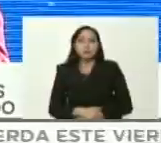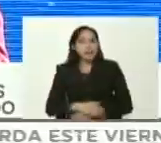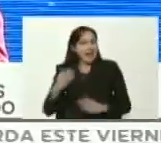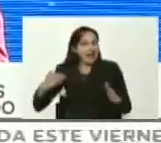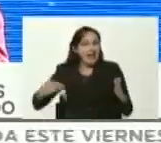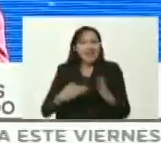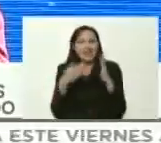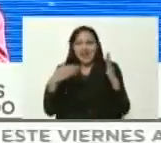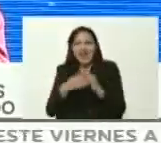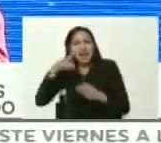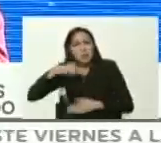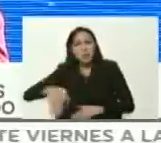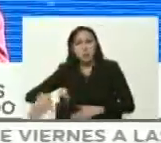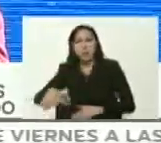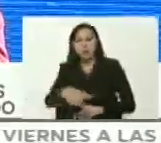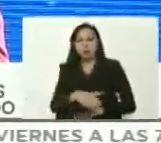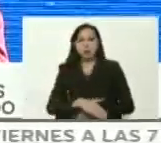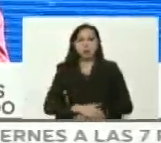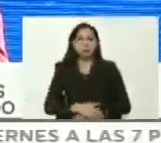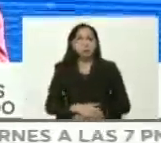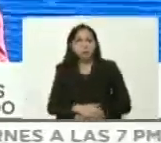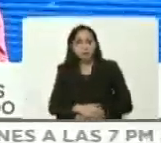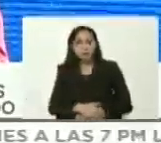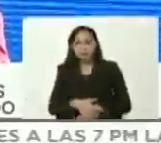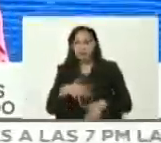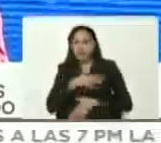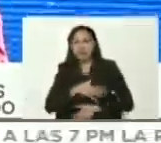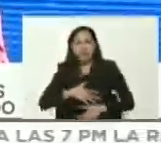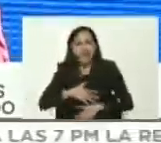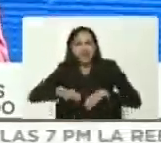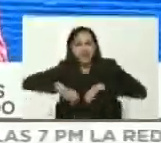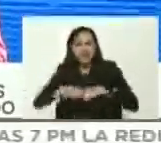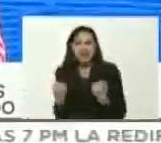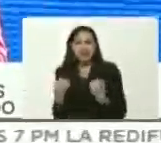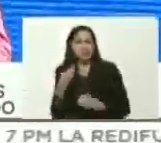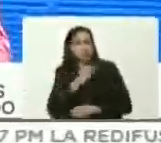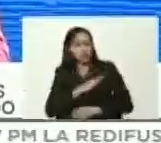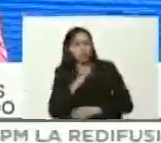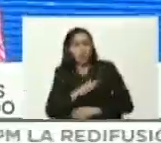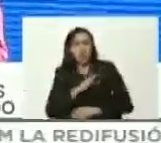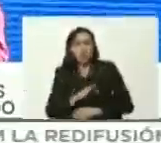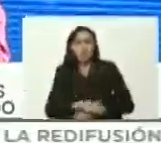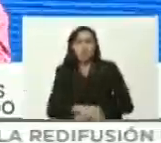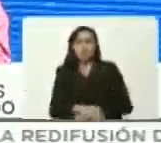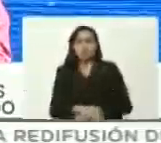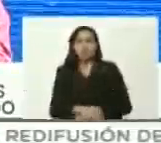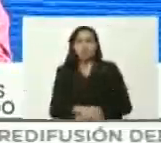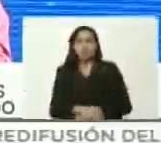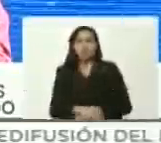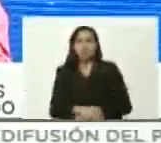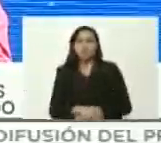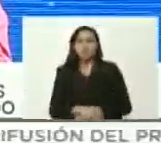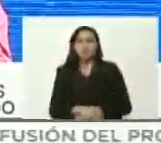Atacar y vulnerar el estado de bienestar socialista que se